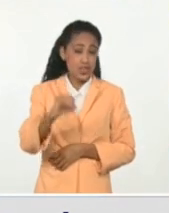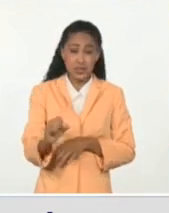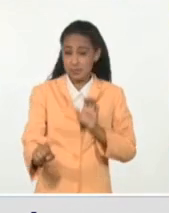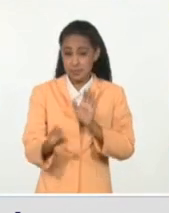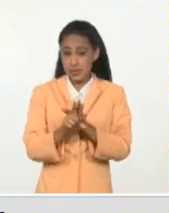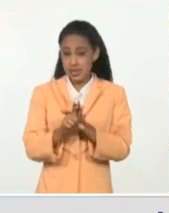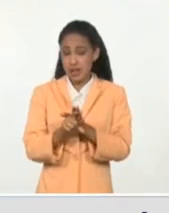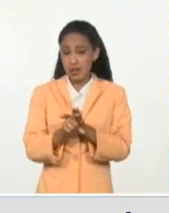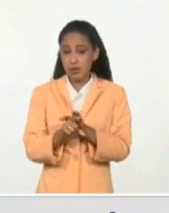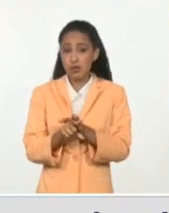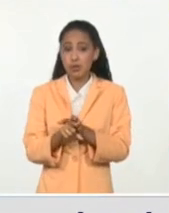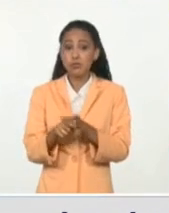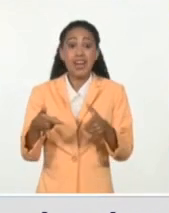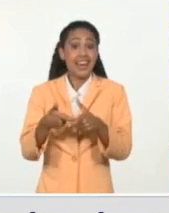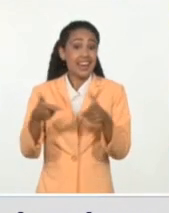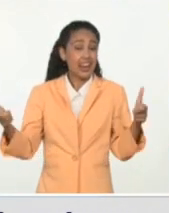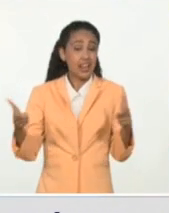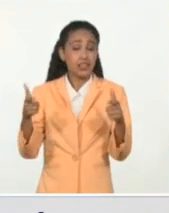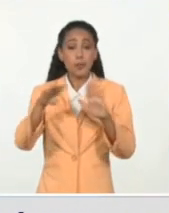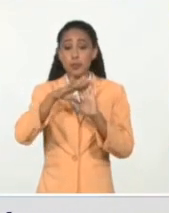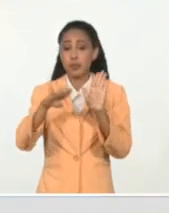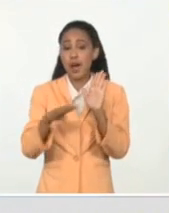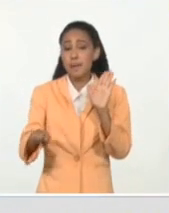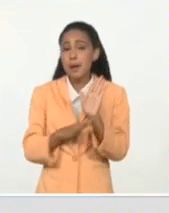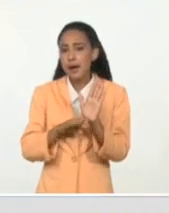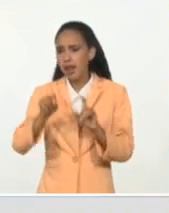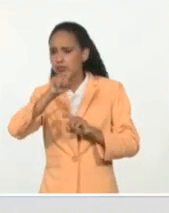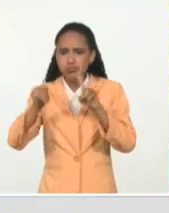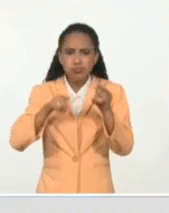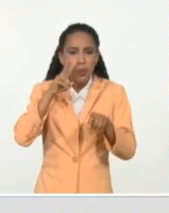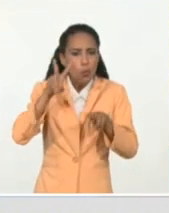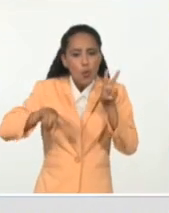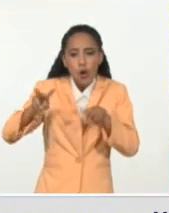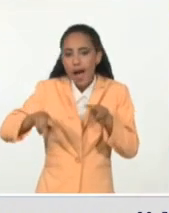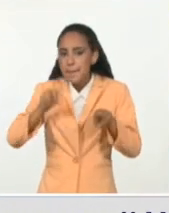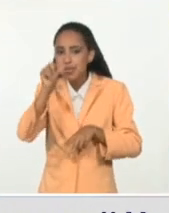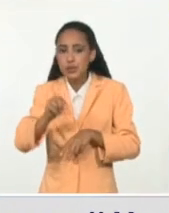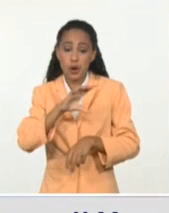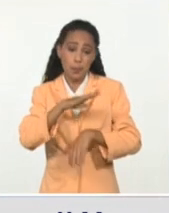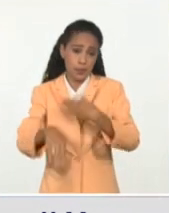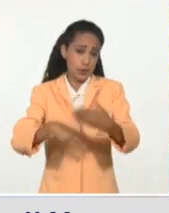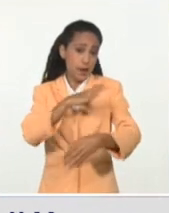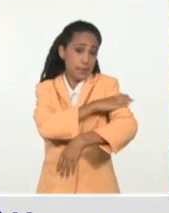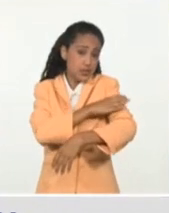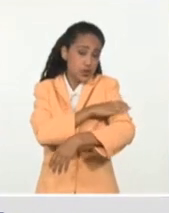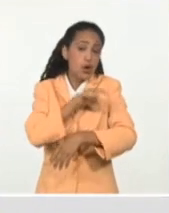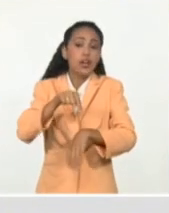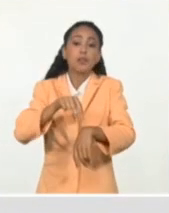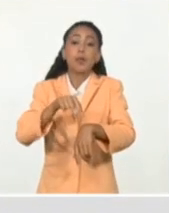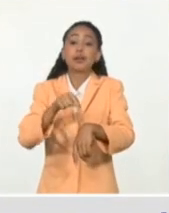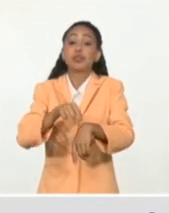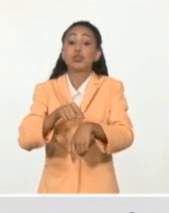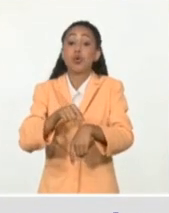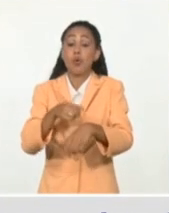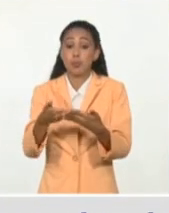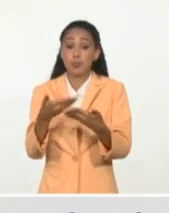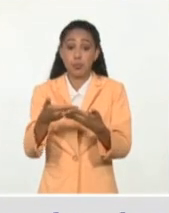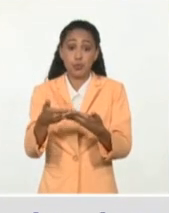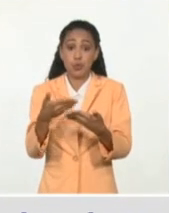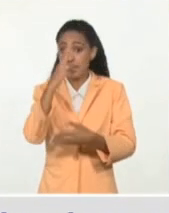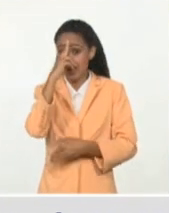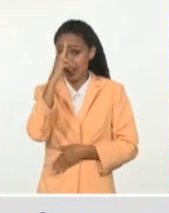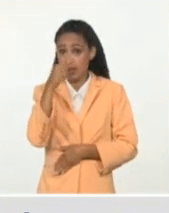pesquisaje masivo de la hipertensión arterial en nuestra población, creo que este momento de ensayo clínico ha sido uno de los momentos,